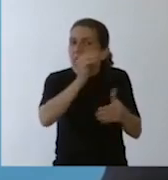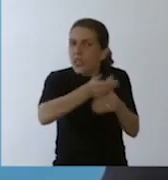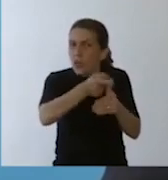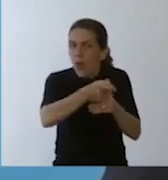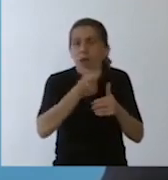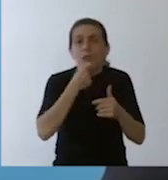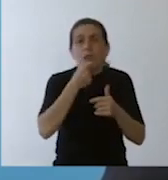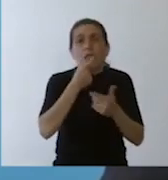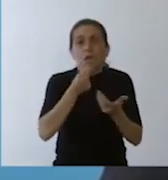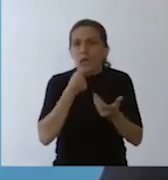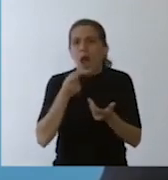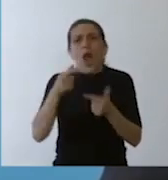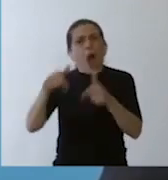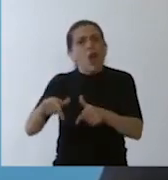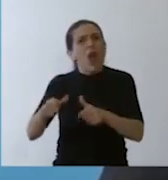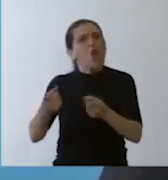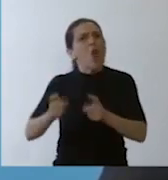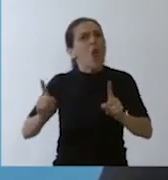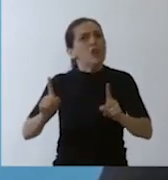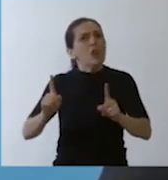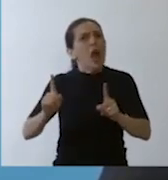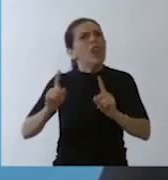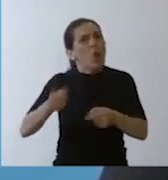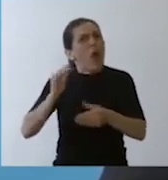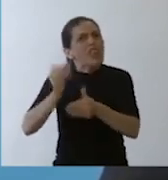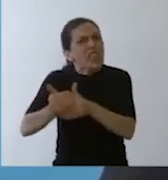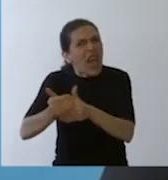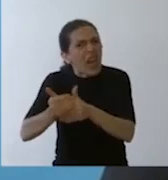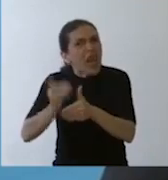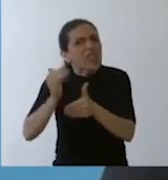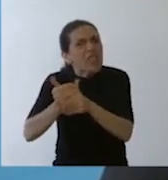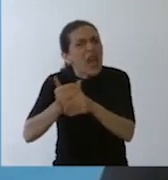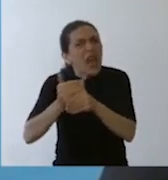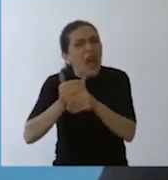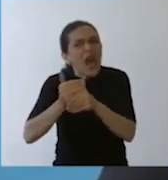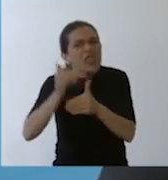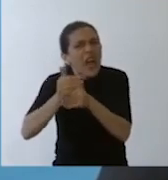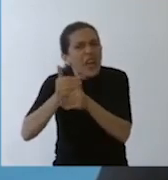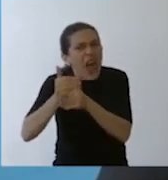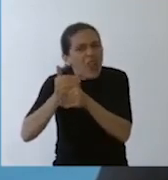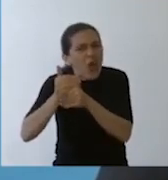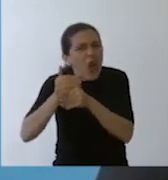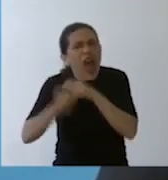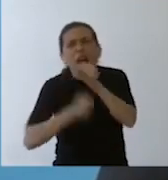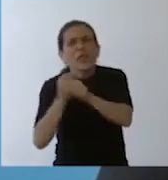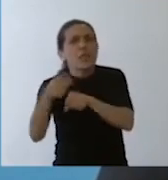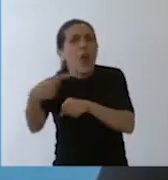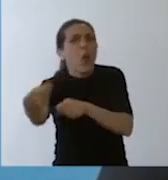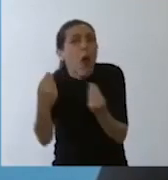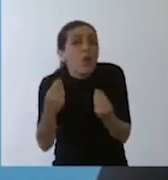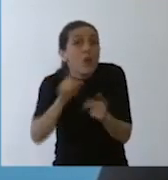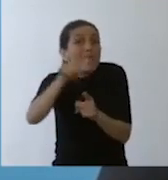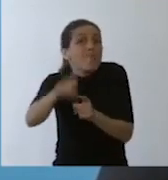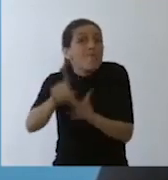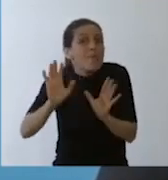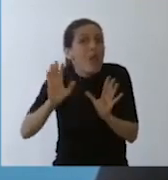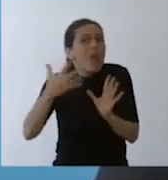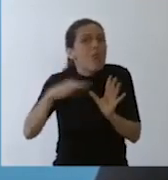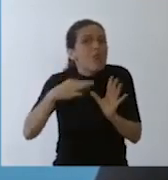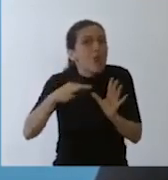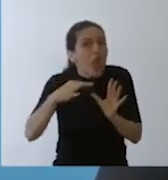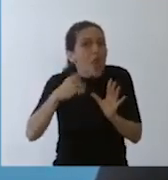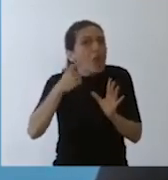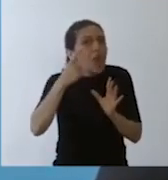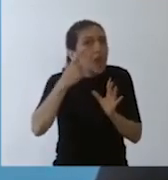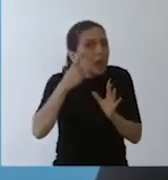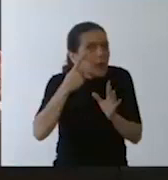donde no es necesario, cuándo uno la levanta, hasta cuándo la mantiene. Entonces, uno tiene que trabajar esto con muchas medidas en carpeta